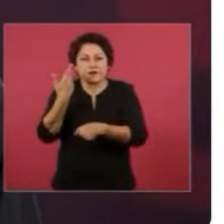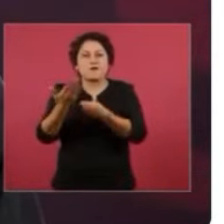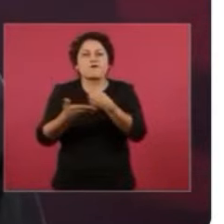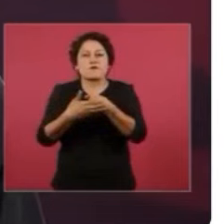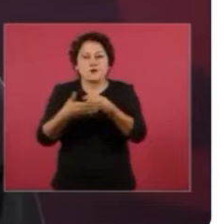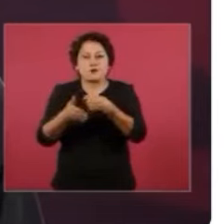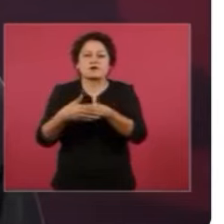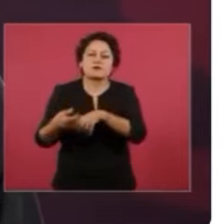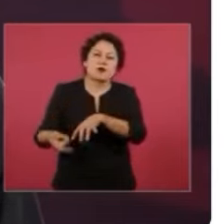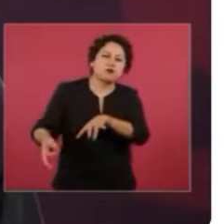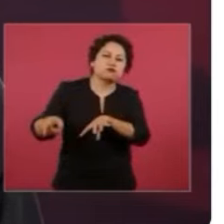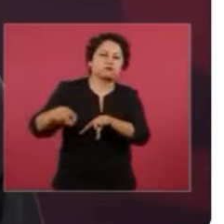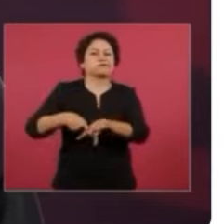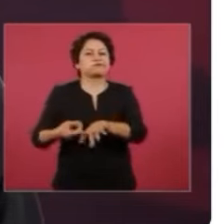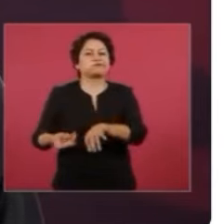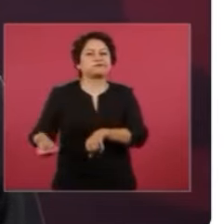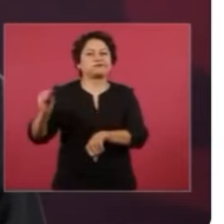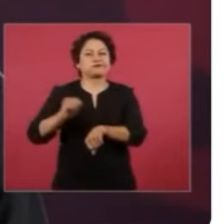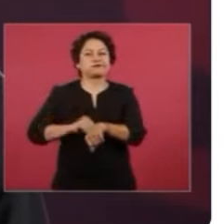miren esto